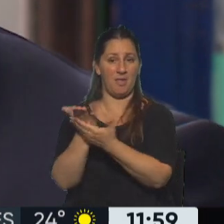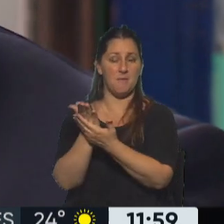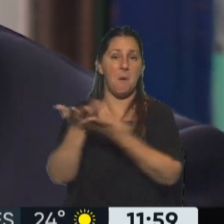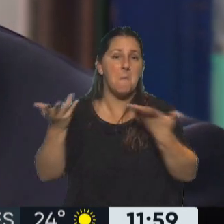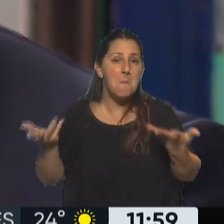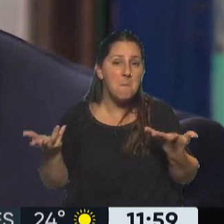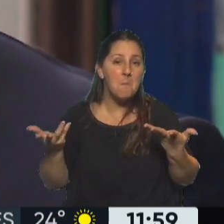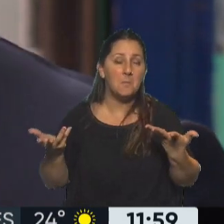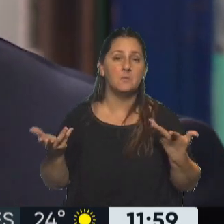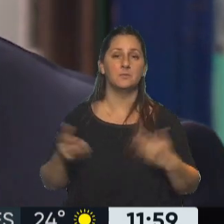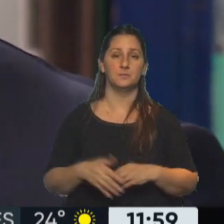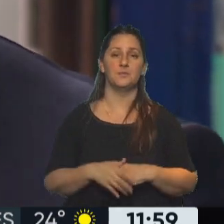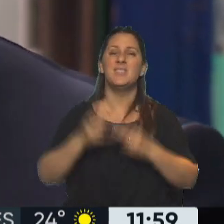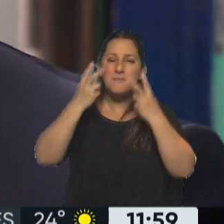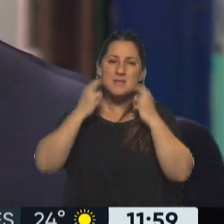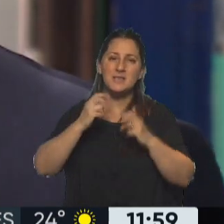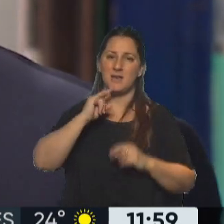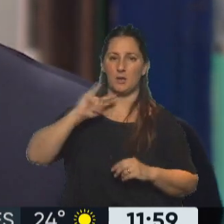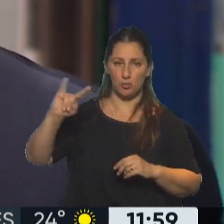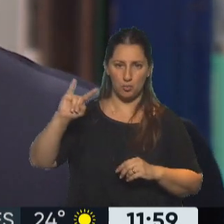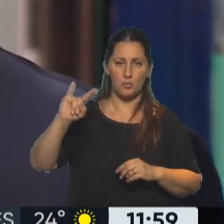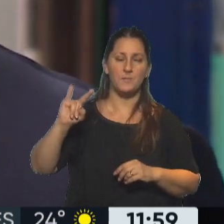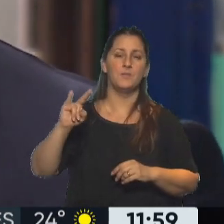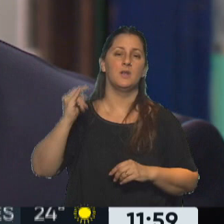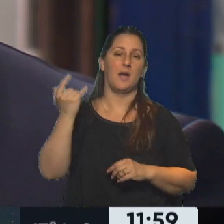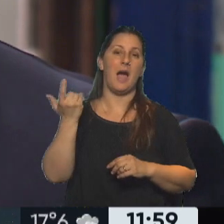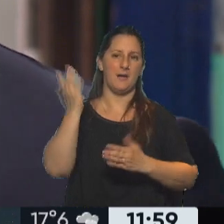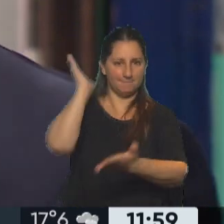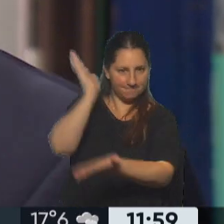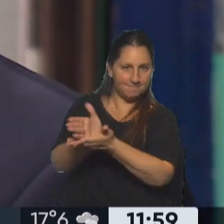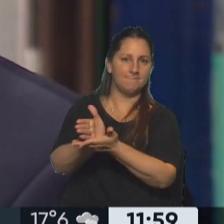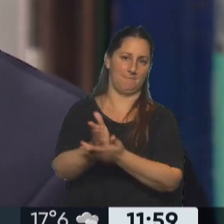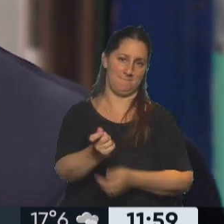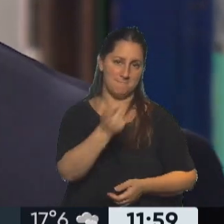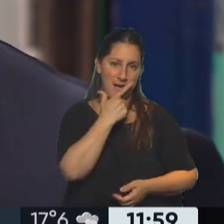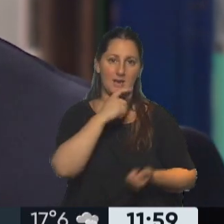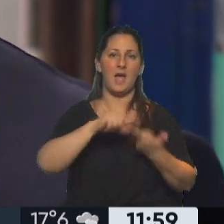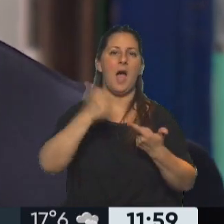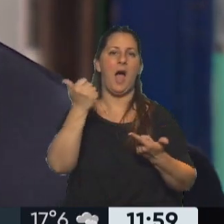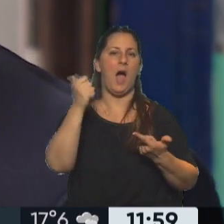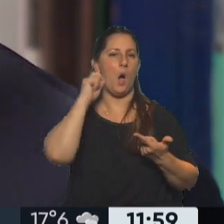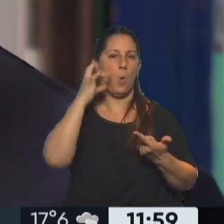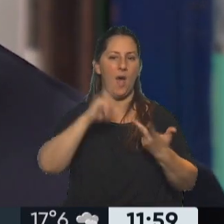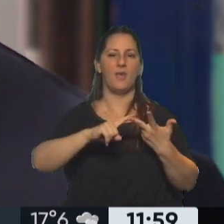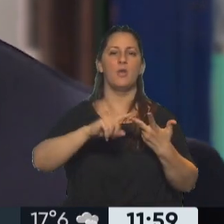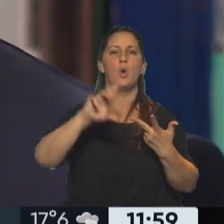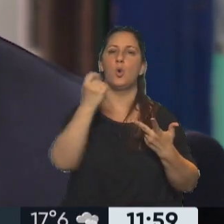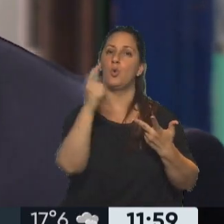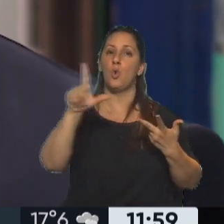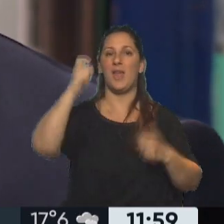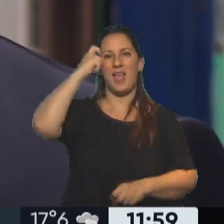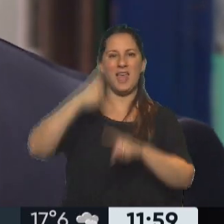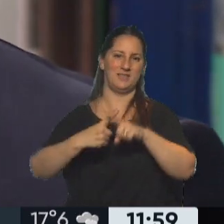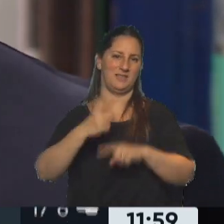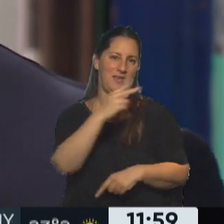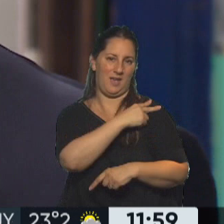que investigue, básicamente que impute a Mauricio Macri, a Oscar Aguad y a Marcelo Rull, que era el ex jefe de la